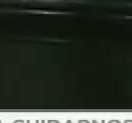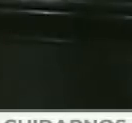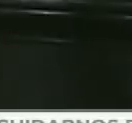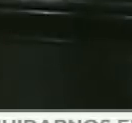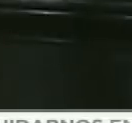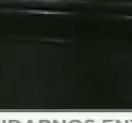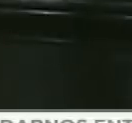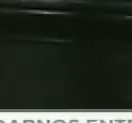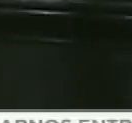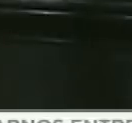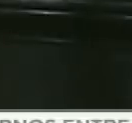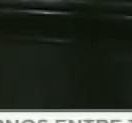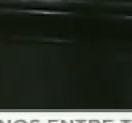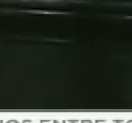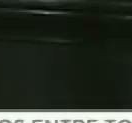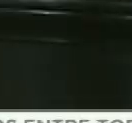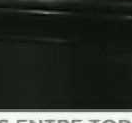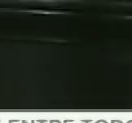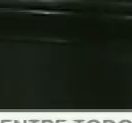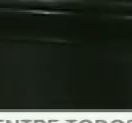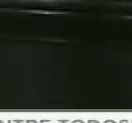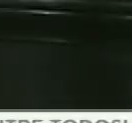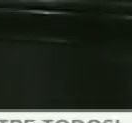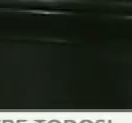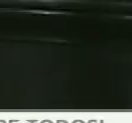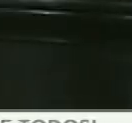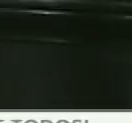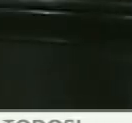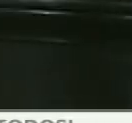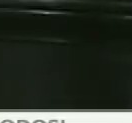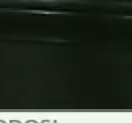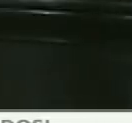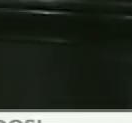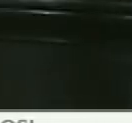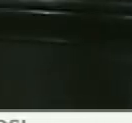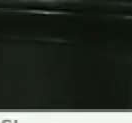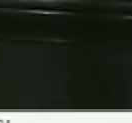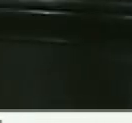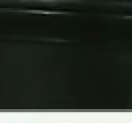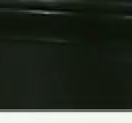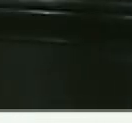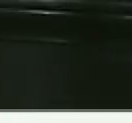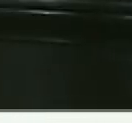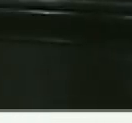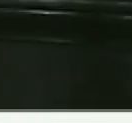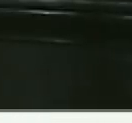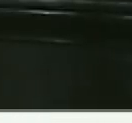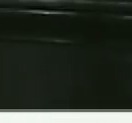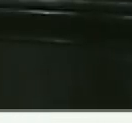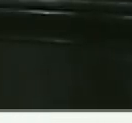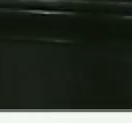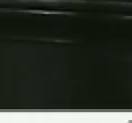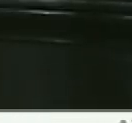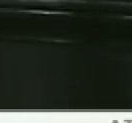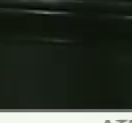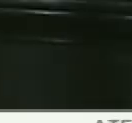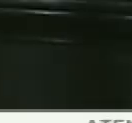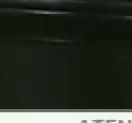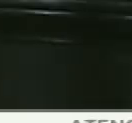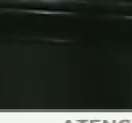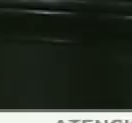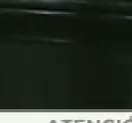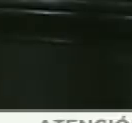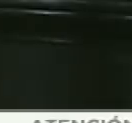El foco de la pandemia en nuestro país está justamente ubicado en la región fronteriza y por eso se potencian y se refuerzan